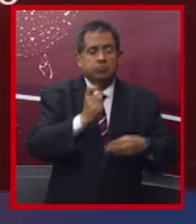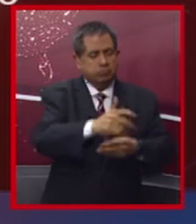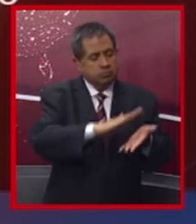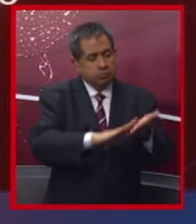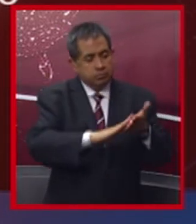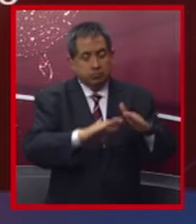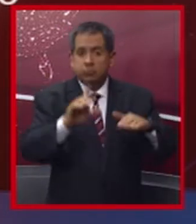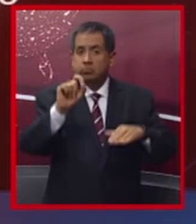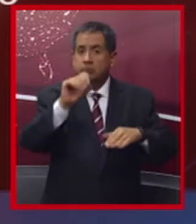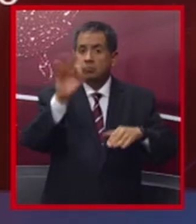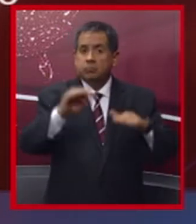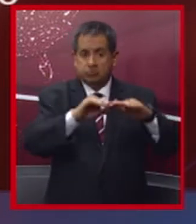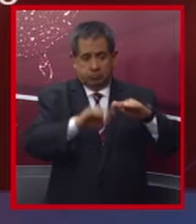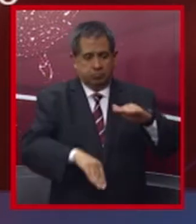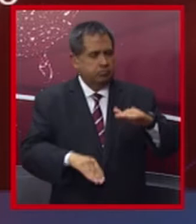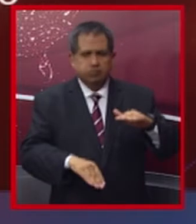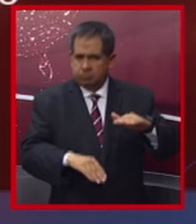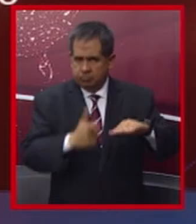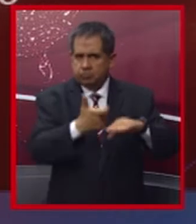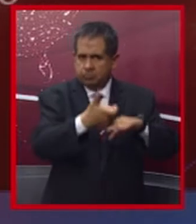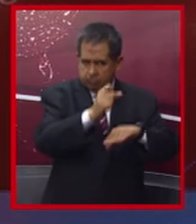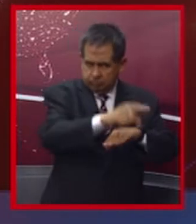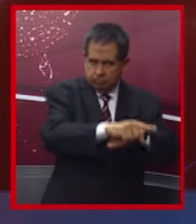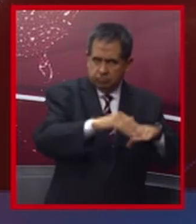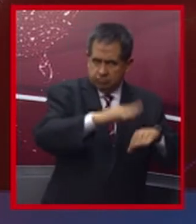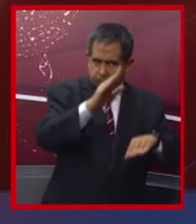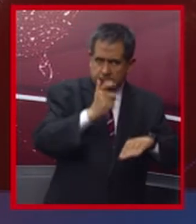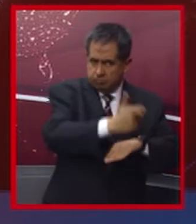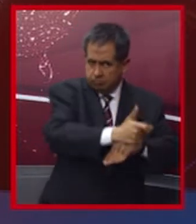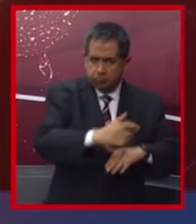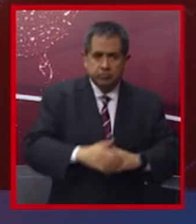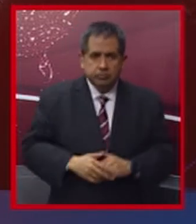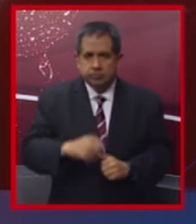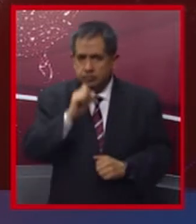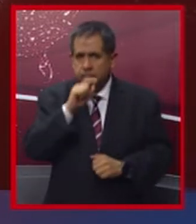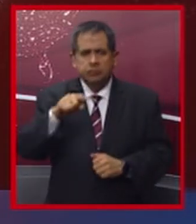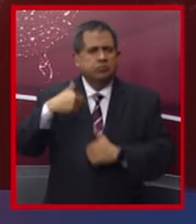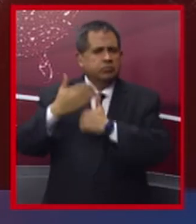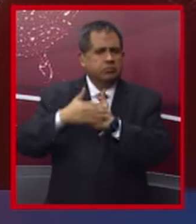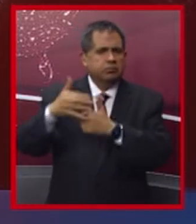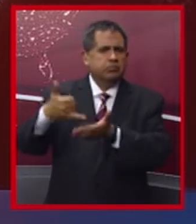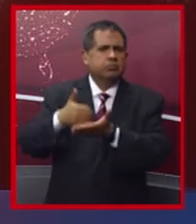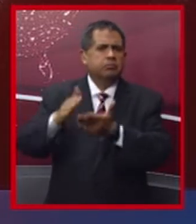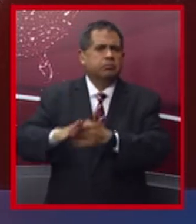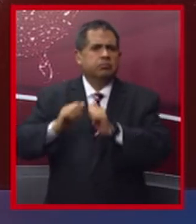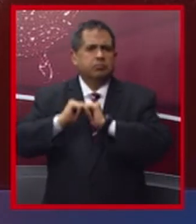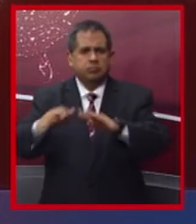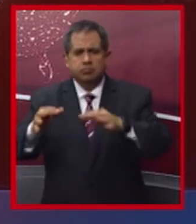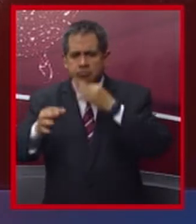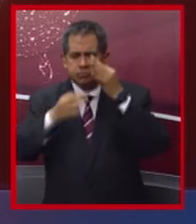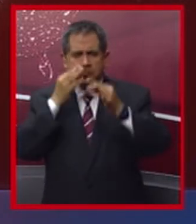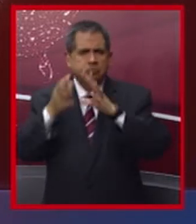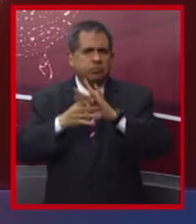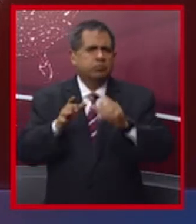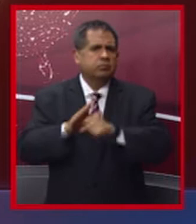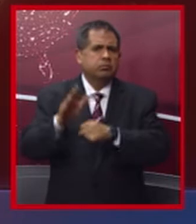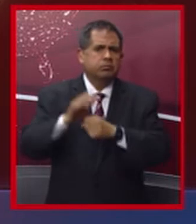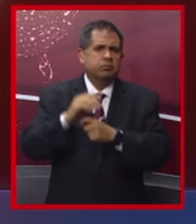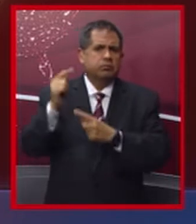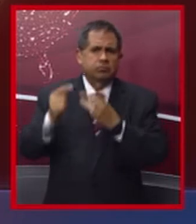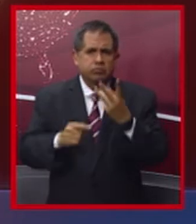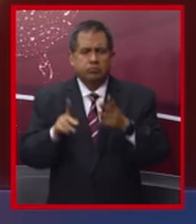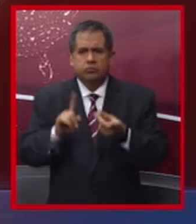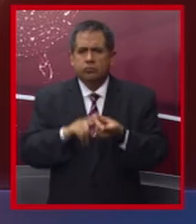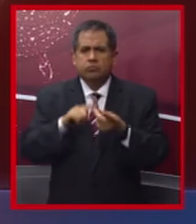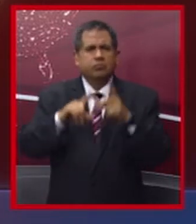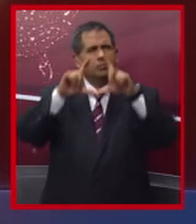al 20% del boleto billete. Se establece que las líneas aéreas publiquen a través de medios electrónicos o físicos en área de abordaje